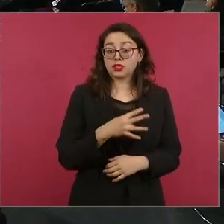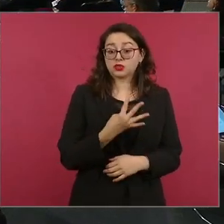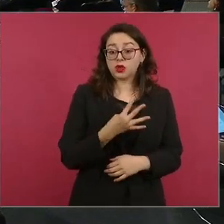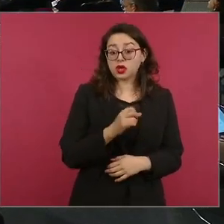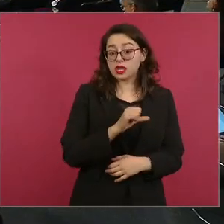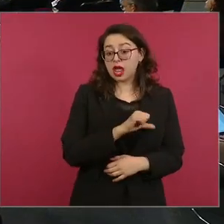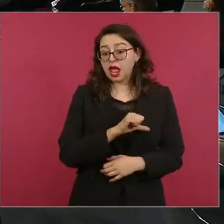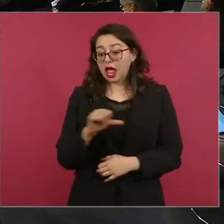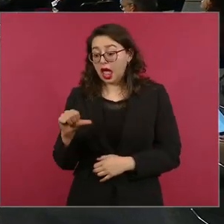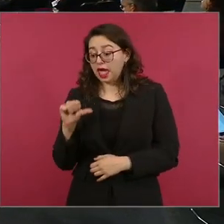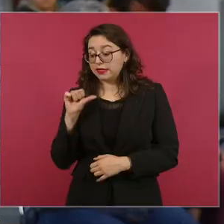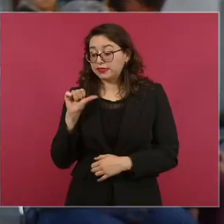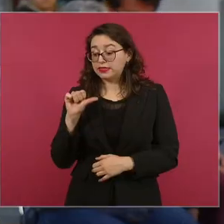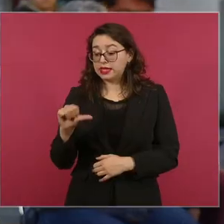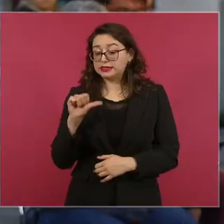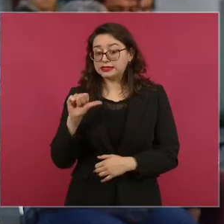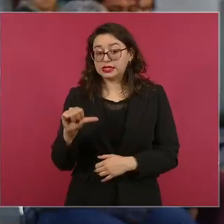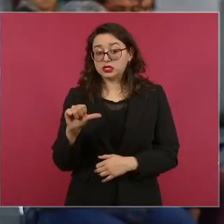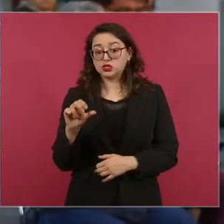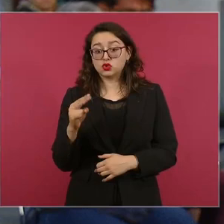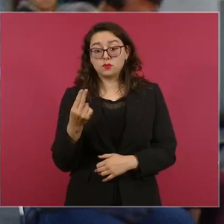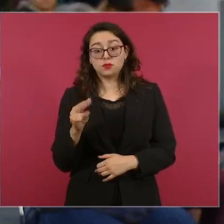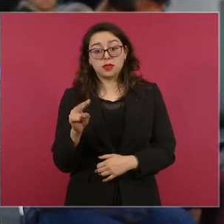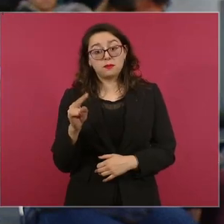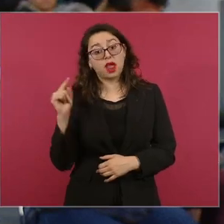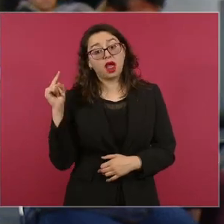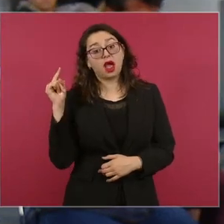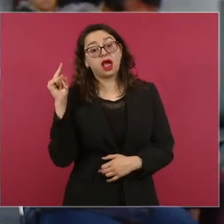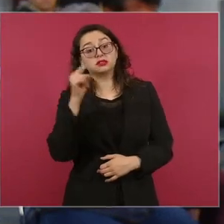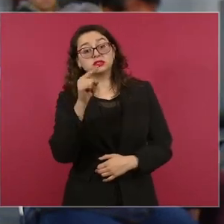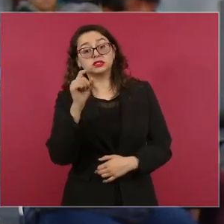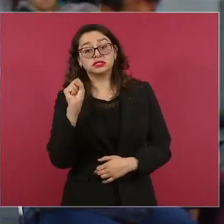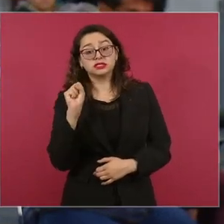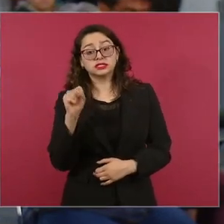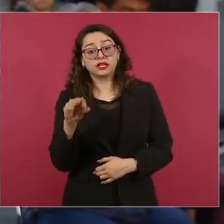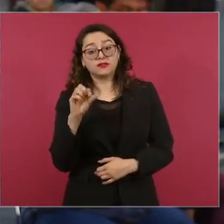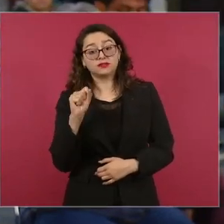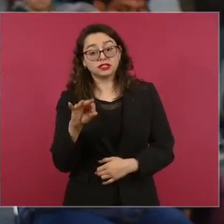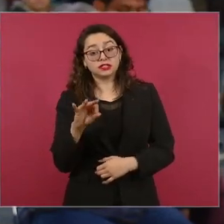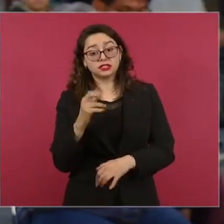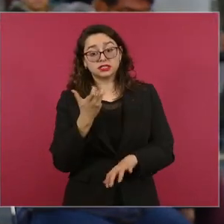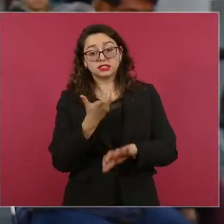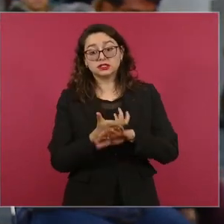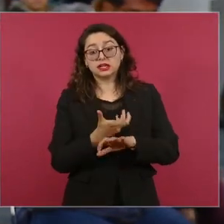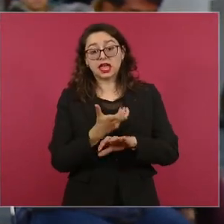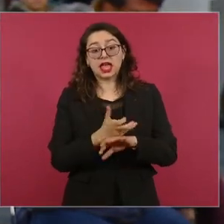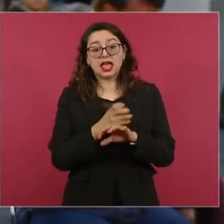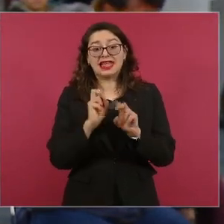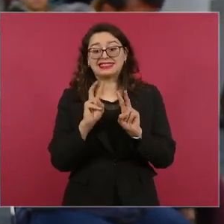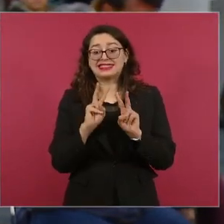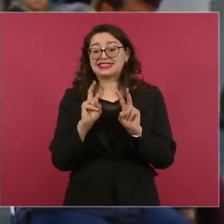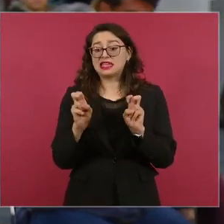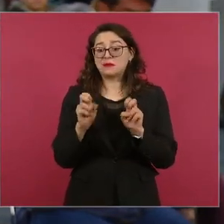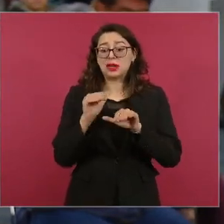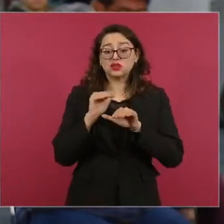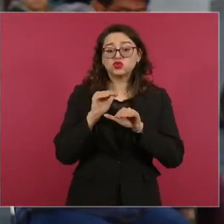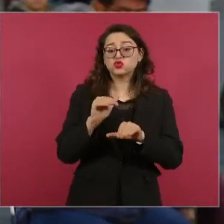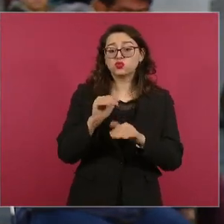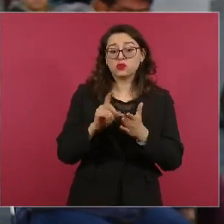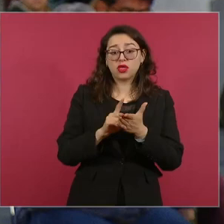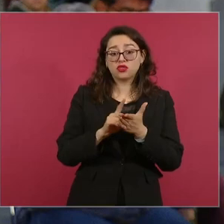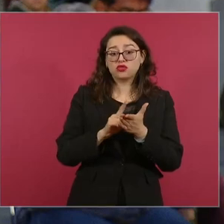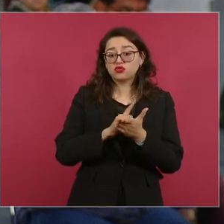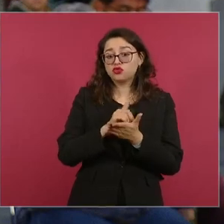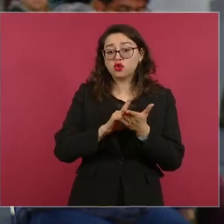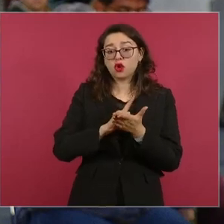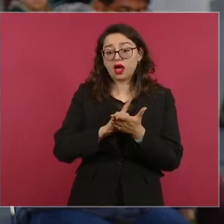este mes en San Francisco, preguntarle en el marco del combate al fentanilo si tendría planeado reunirse